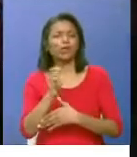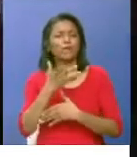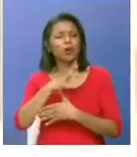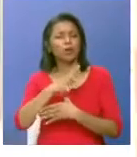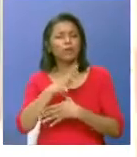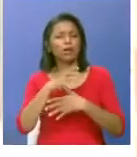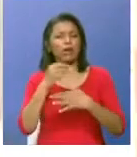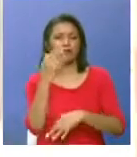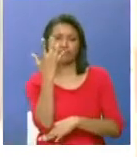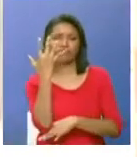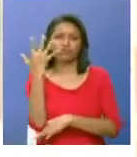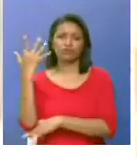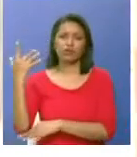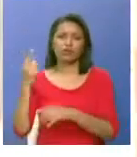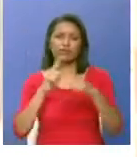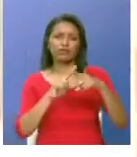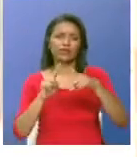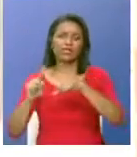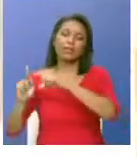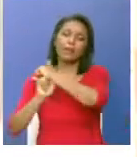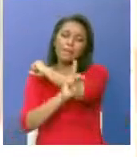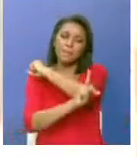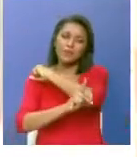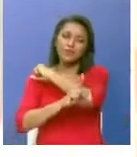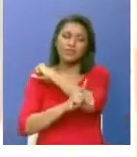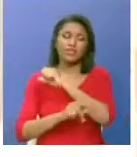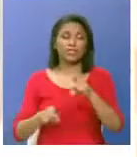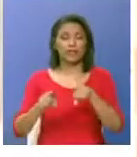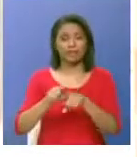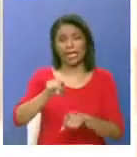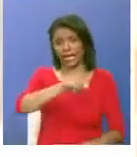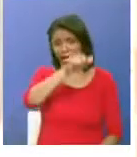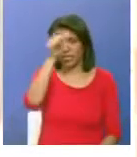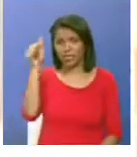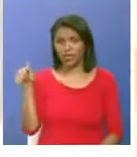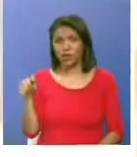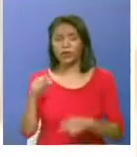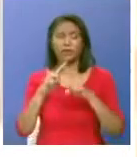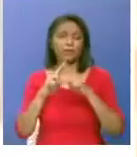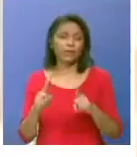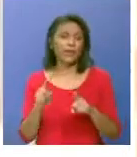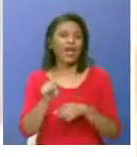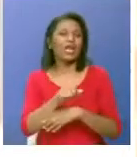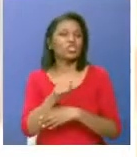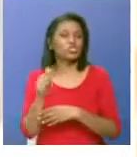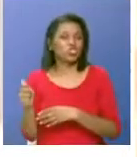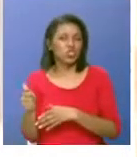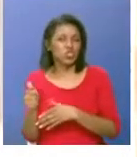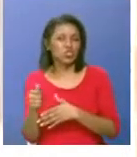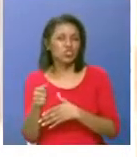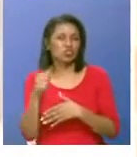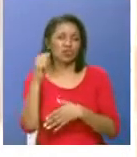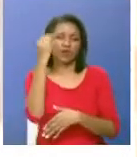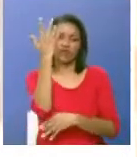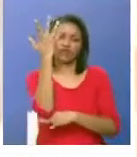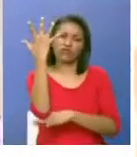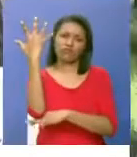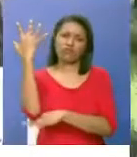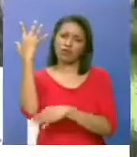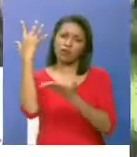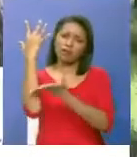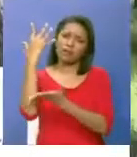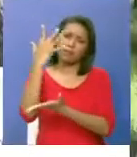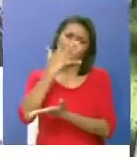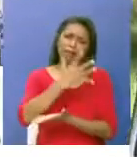provincias como Panamá Oeste o zonas como la península de Azuero muestran ya indicadores de deforestación que llama la atención de